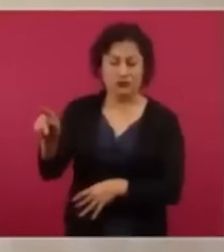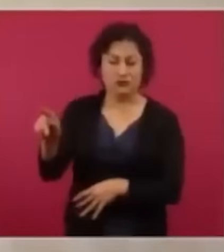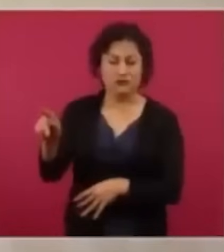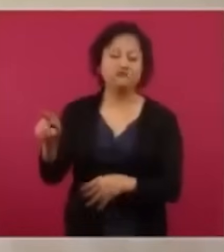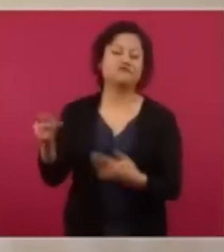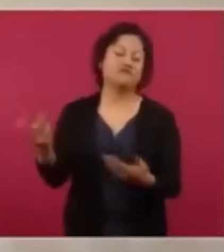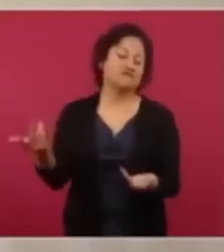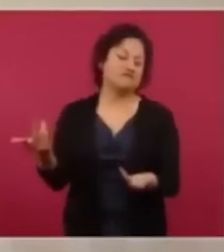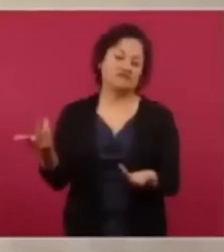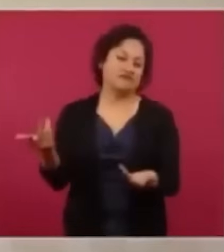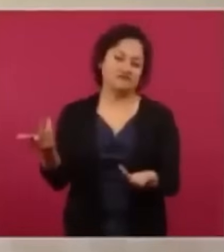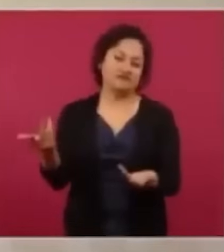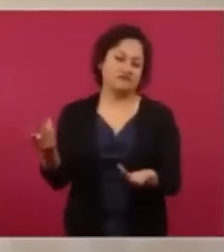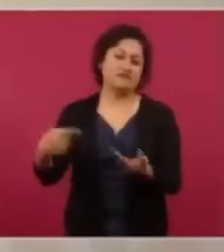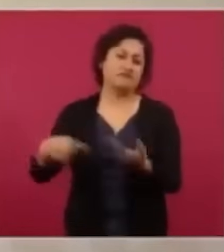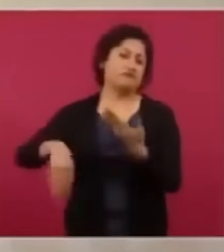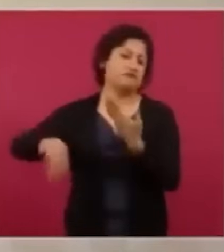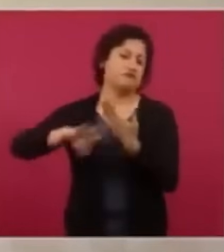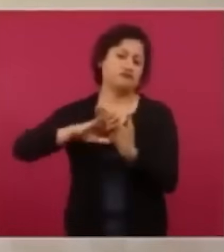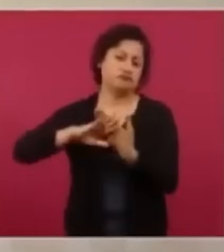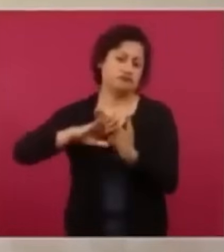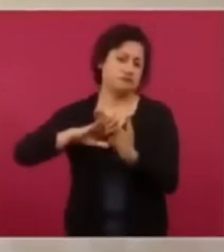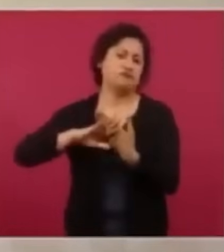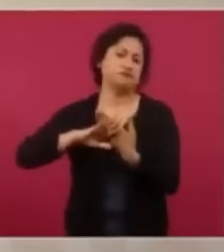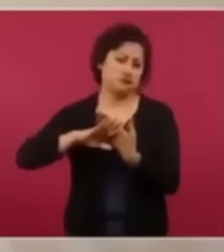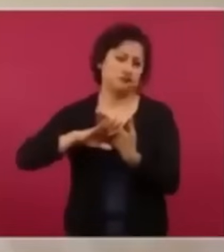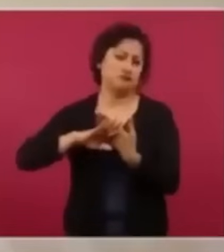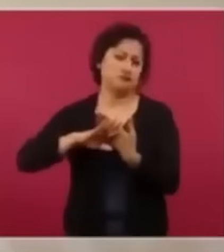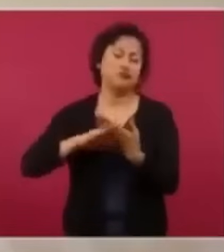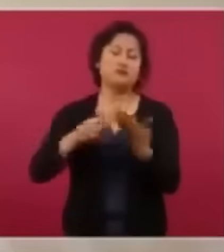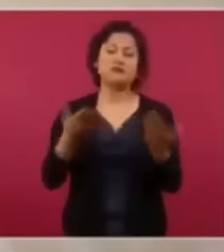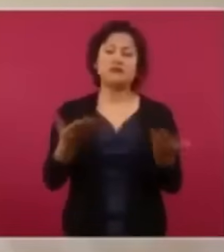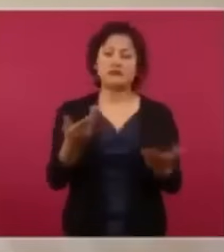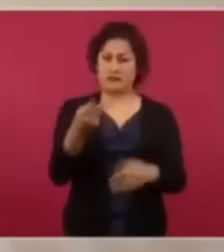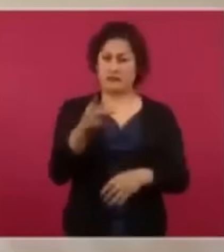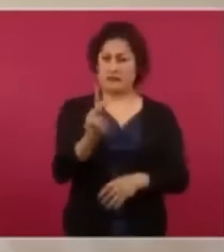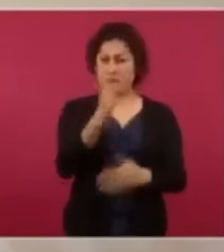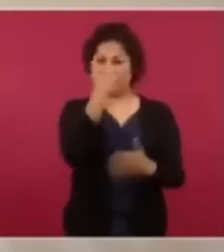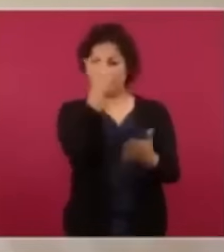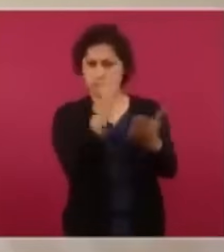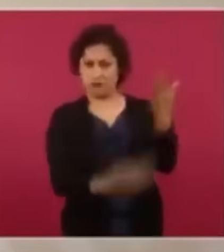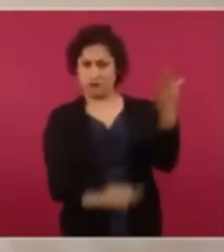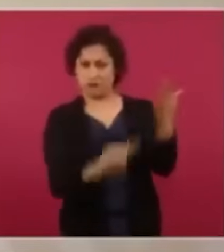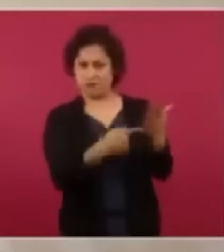están en contra de nosotros, pero no hay ninguna ilegalidad.